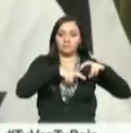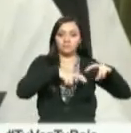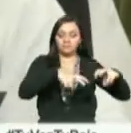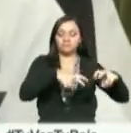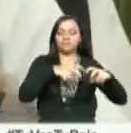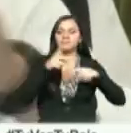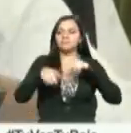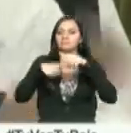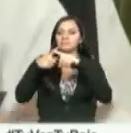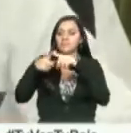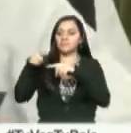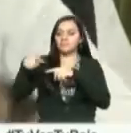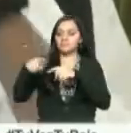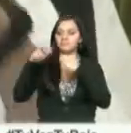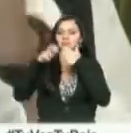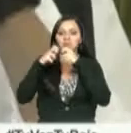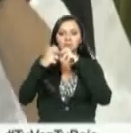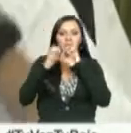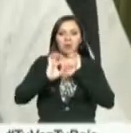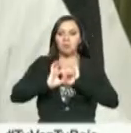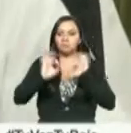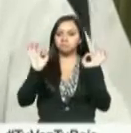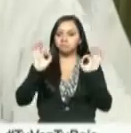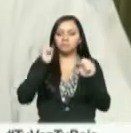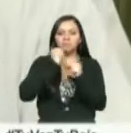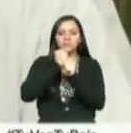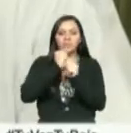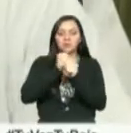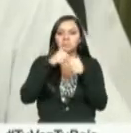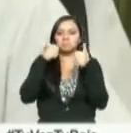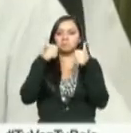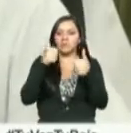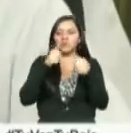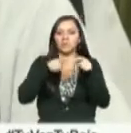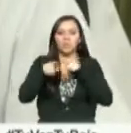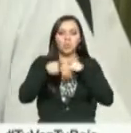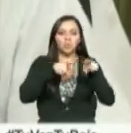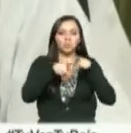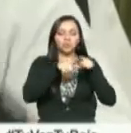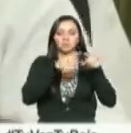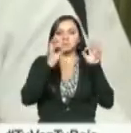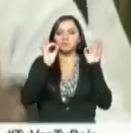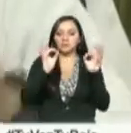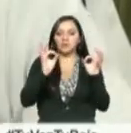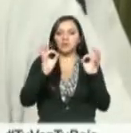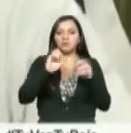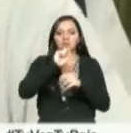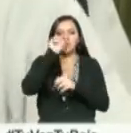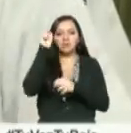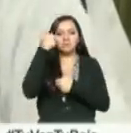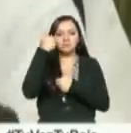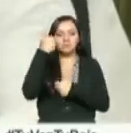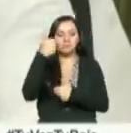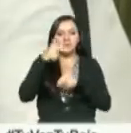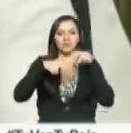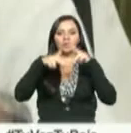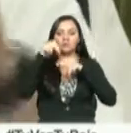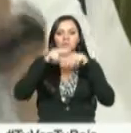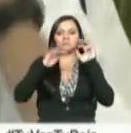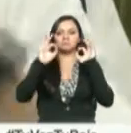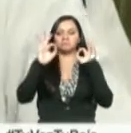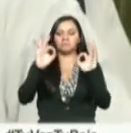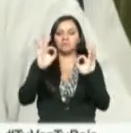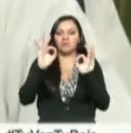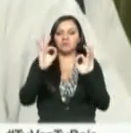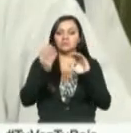estado pendientes, no hay sobreprecios, han sido concursos abiertos en el caso de Odebrecht, que los ha ganado, ha construido bien. Si ha habido coimas,